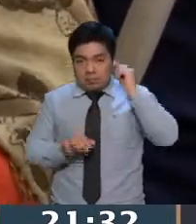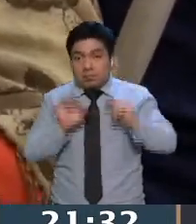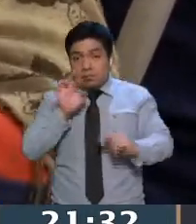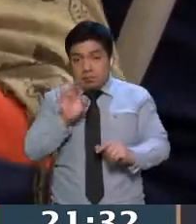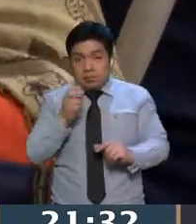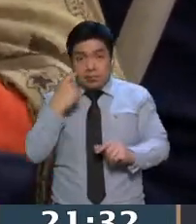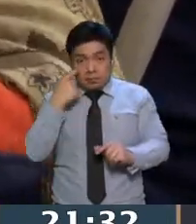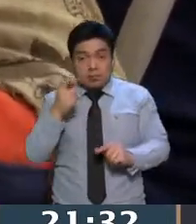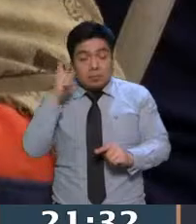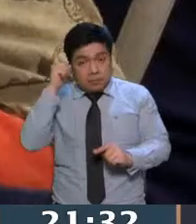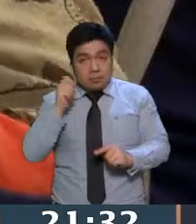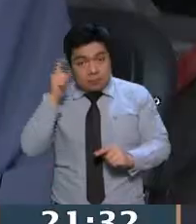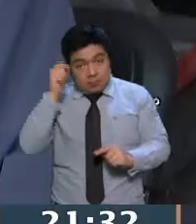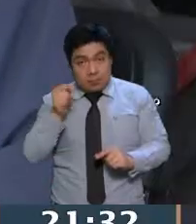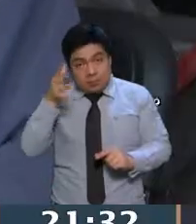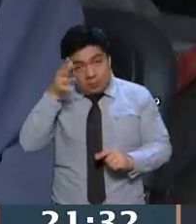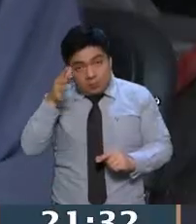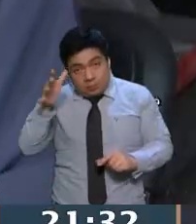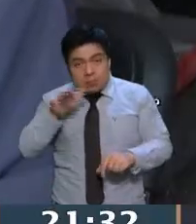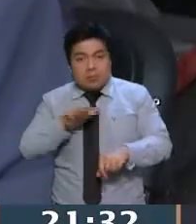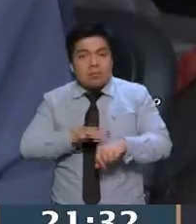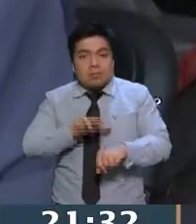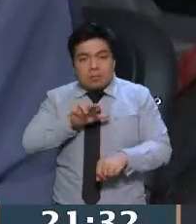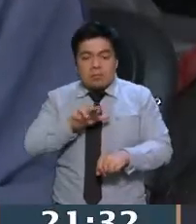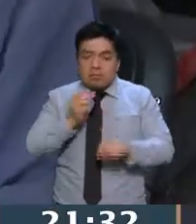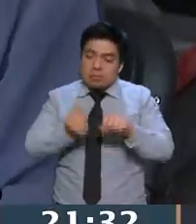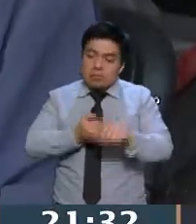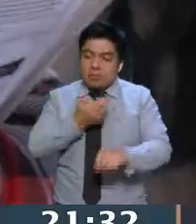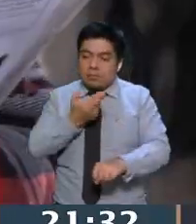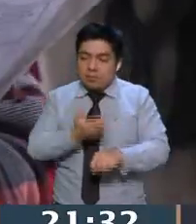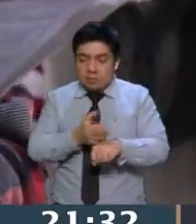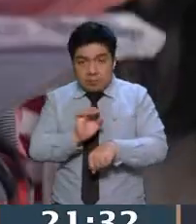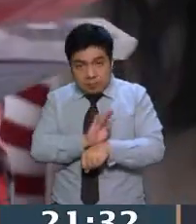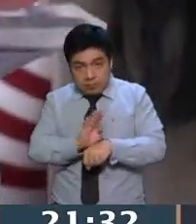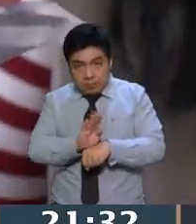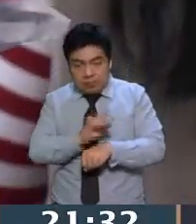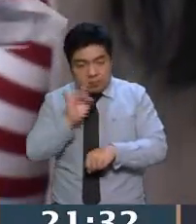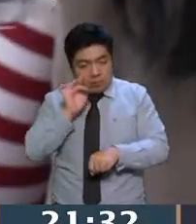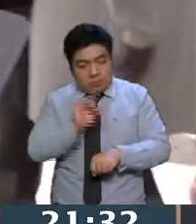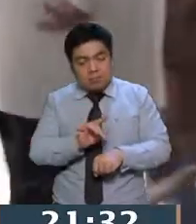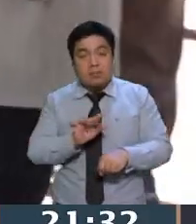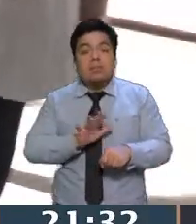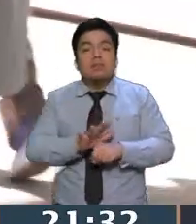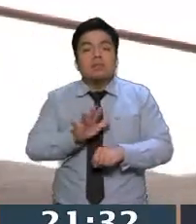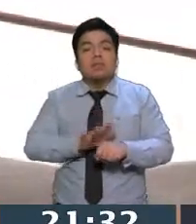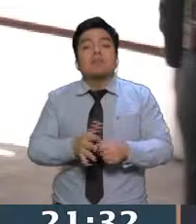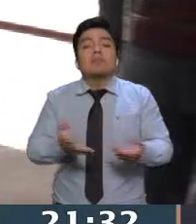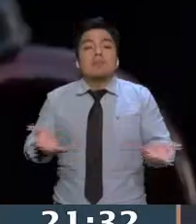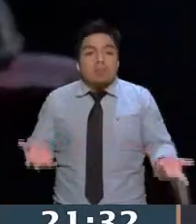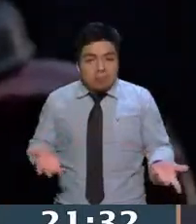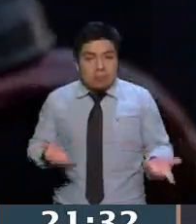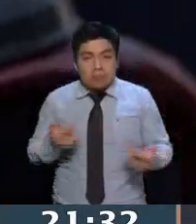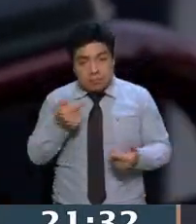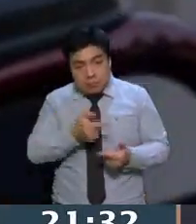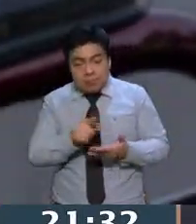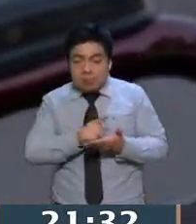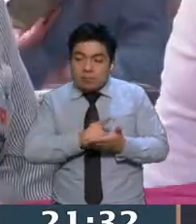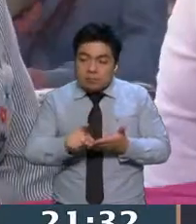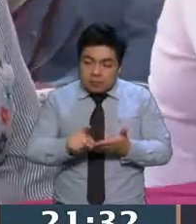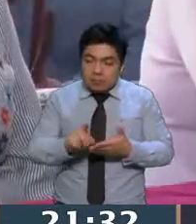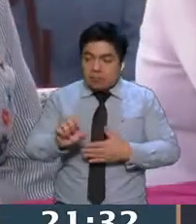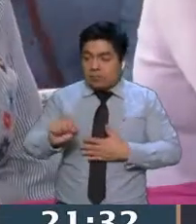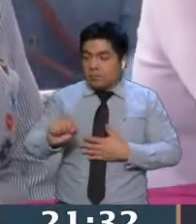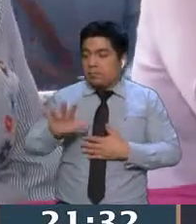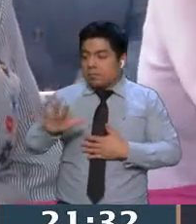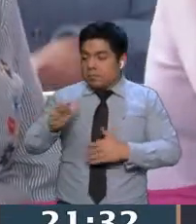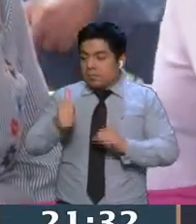de pensiones para adultos mayores, la Secretaría de Bienestar informó que el objetivo de esta reforma es que sea un derecho a partir de los